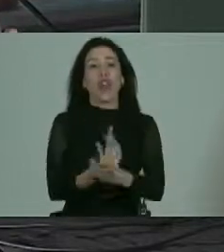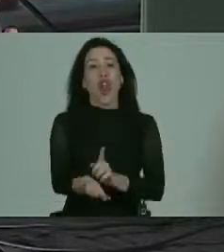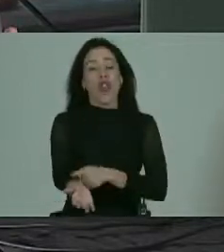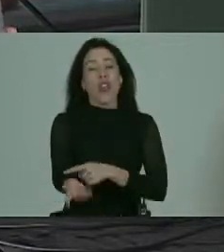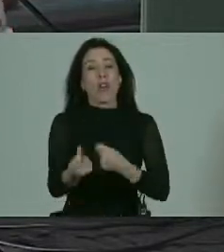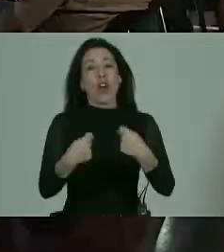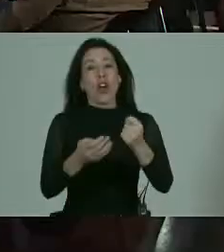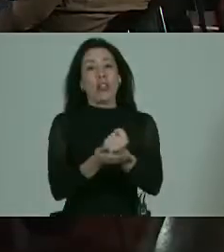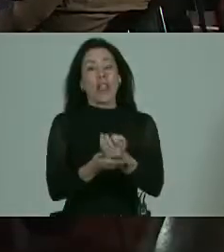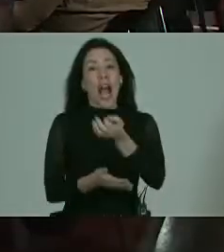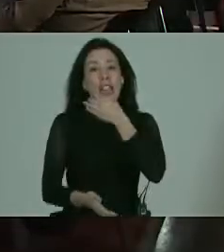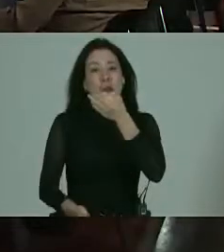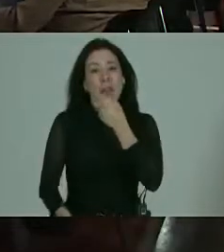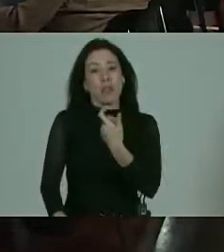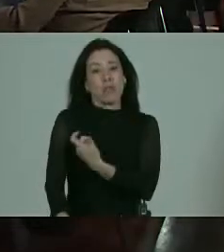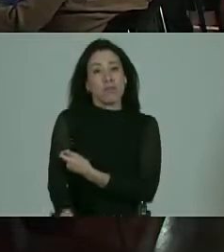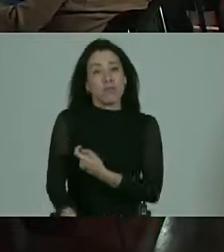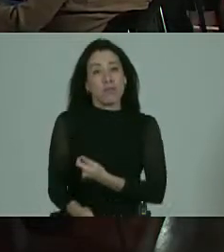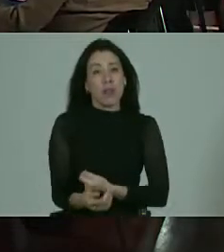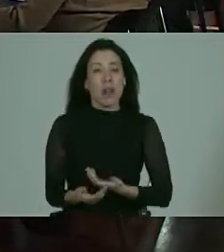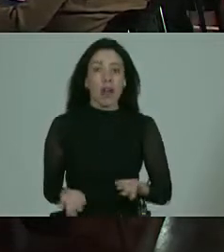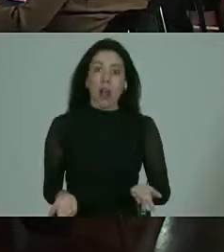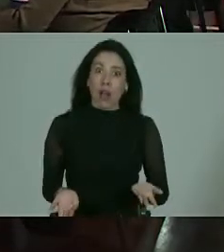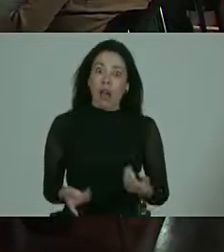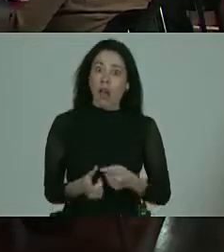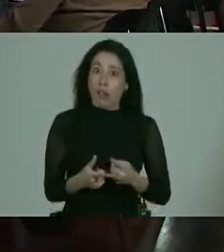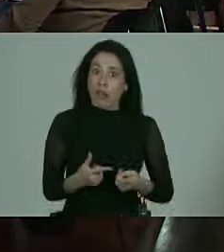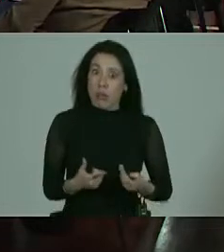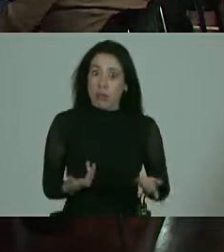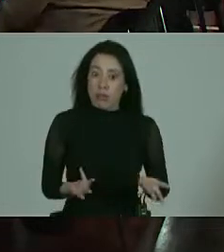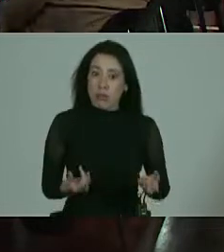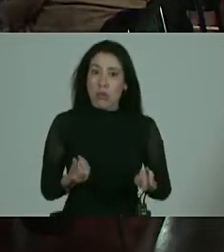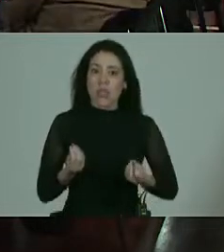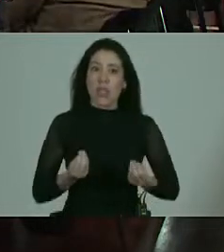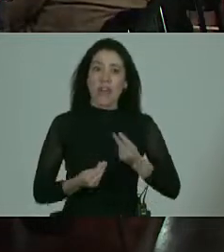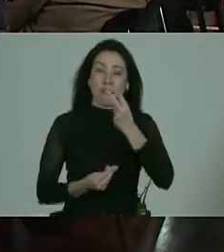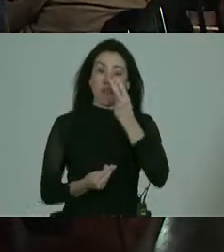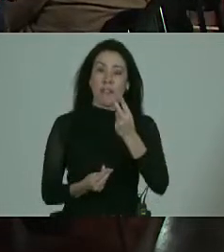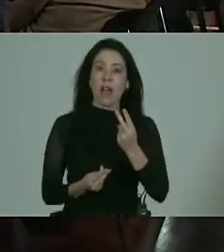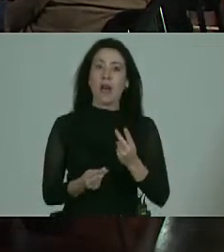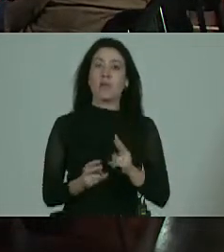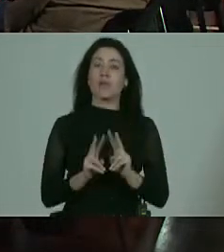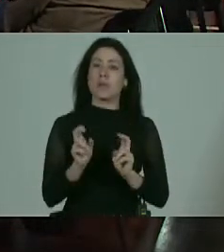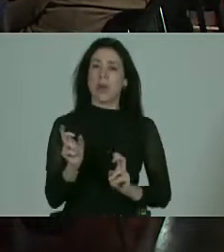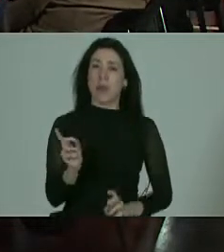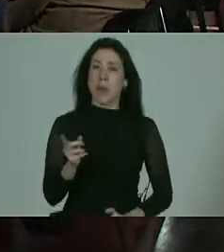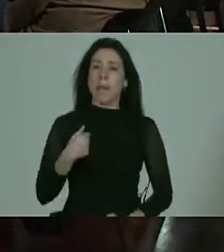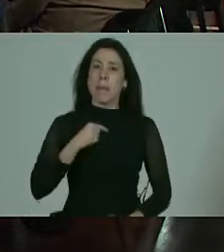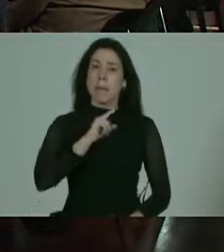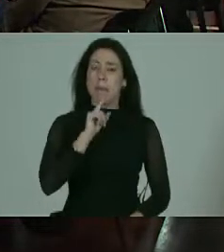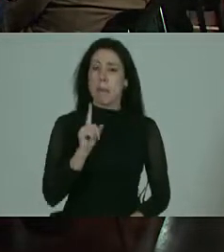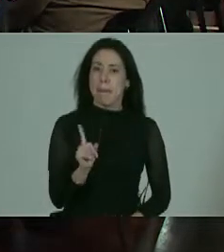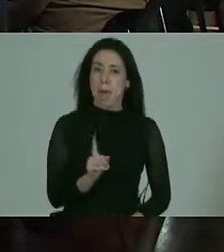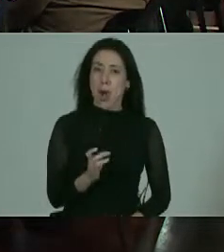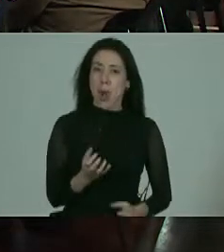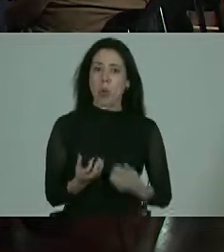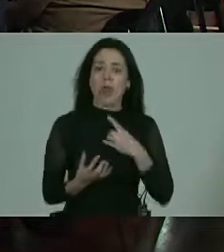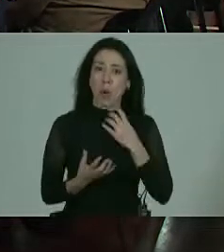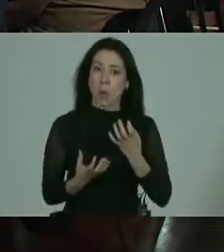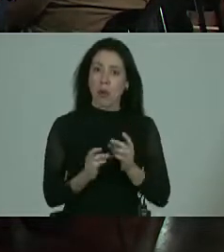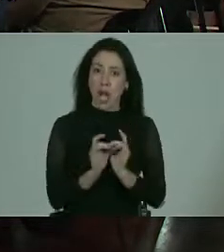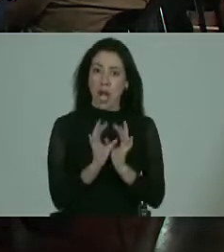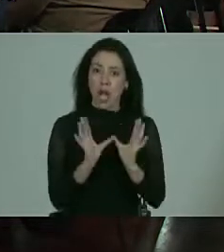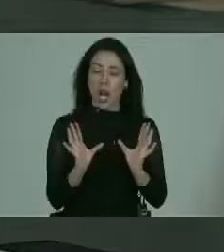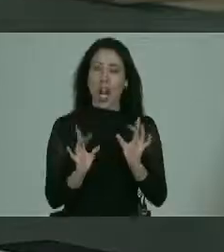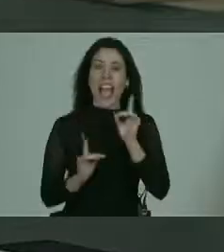con tratamiento consume bueno entonces que consideramos discapacidad es mi pregunta porque claro